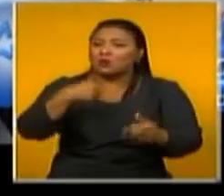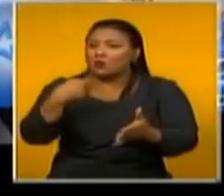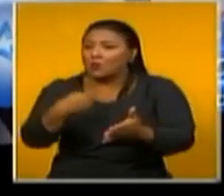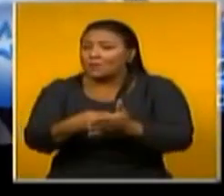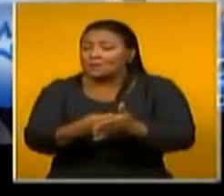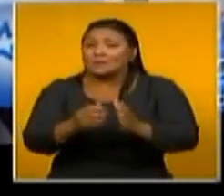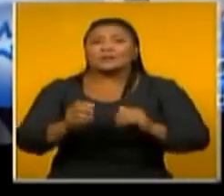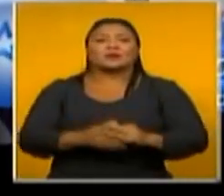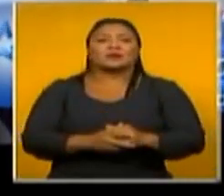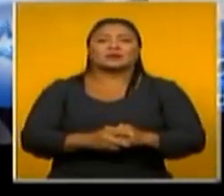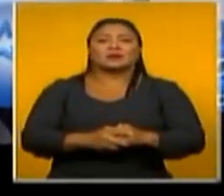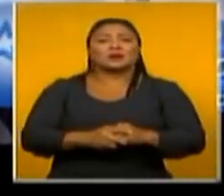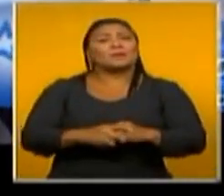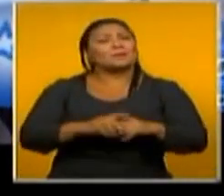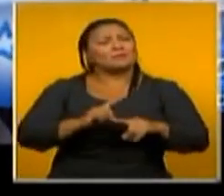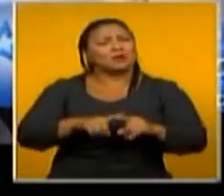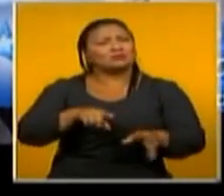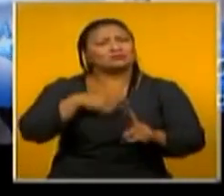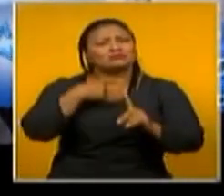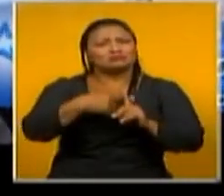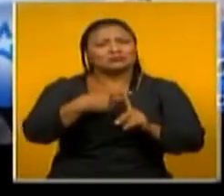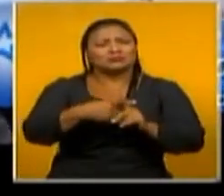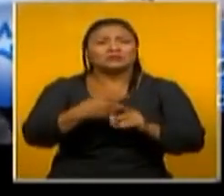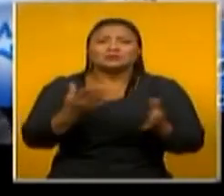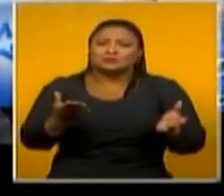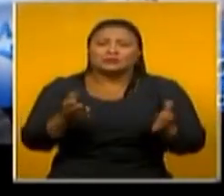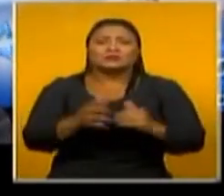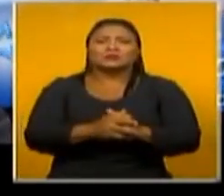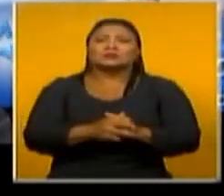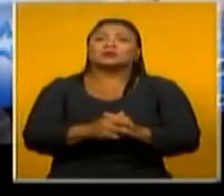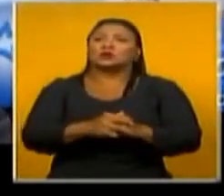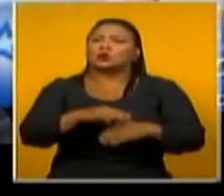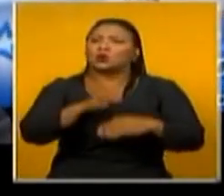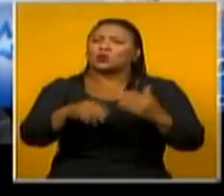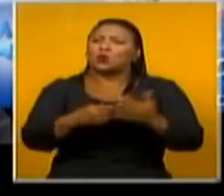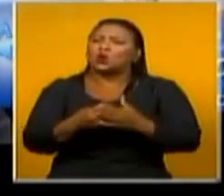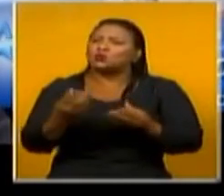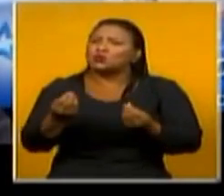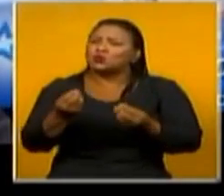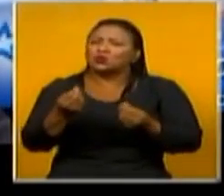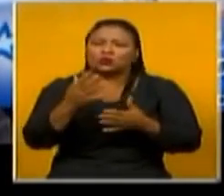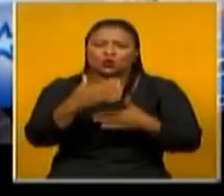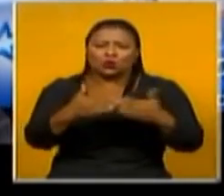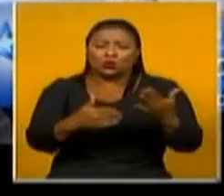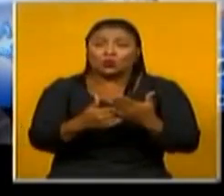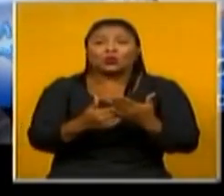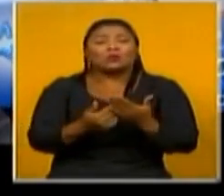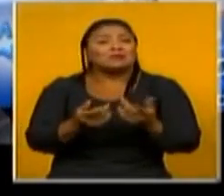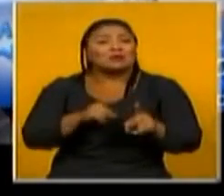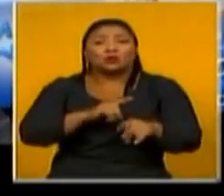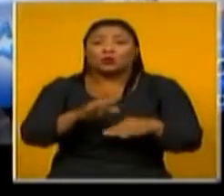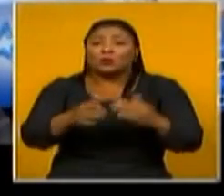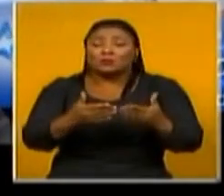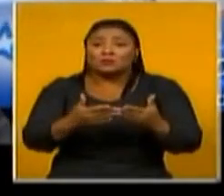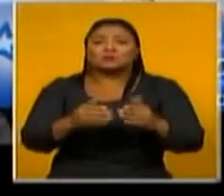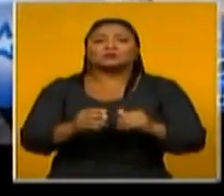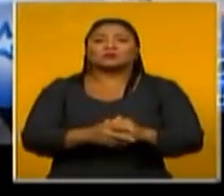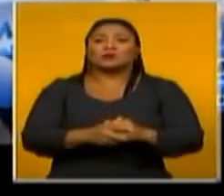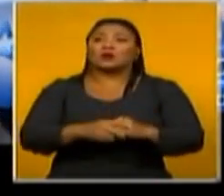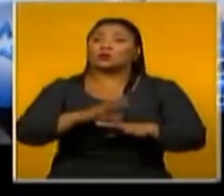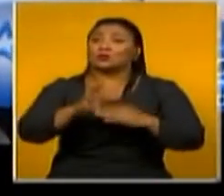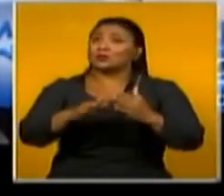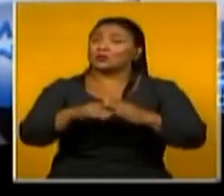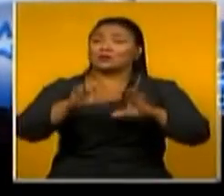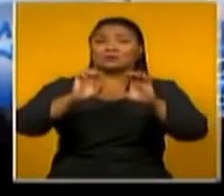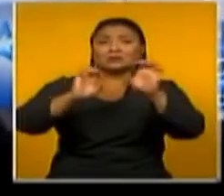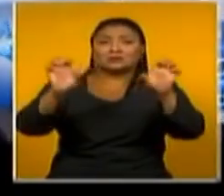Pero esta medida es positiva porque mientras el aparato productivo, el costo de producción sea más competitivo, las